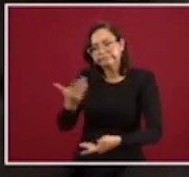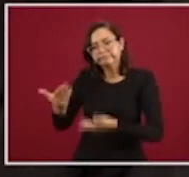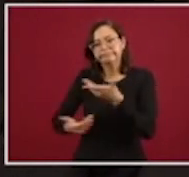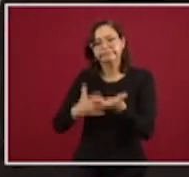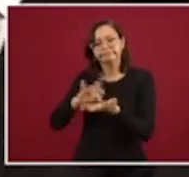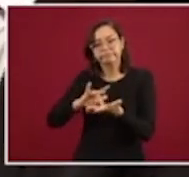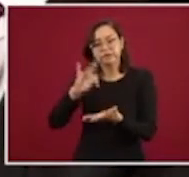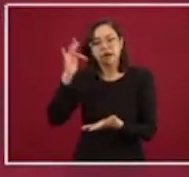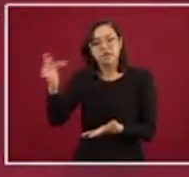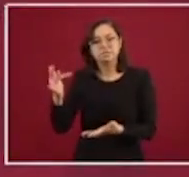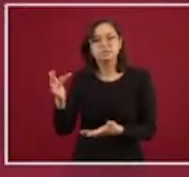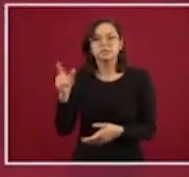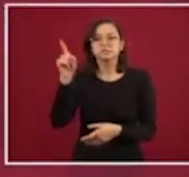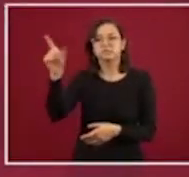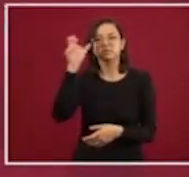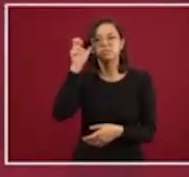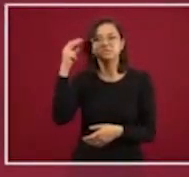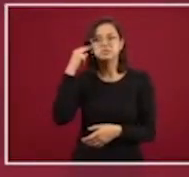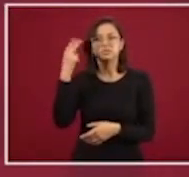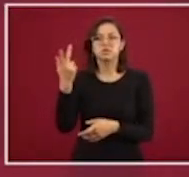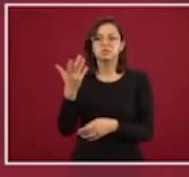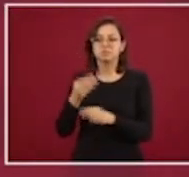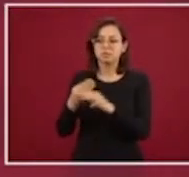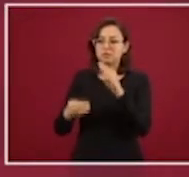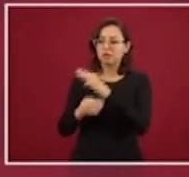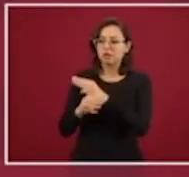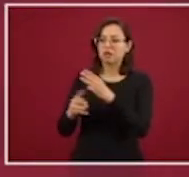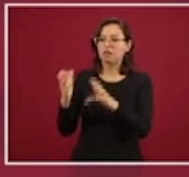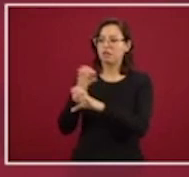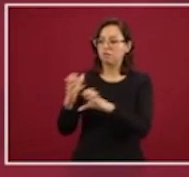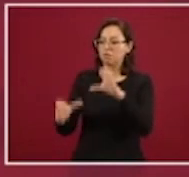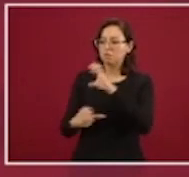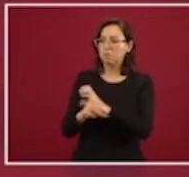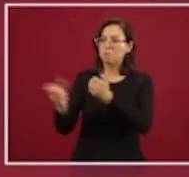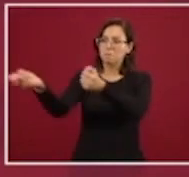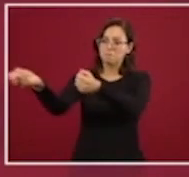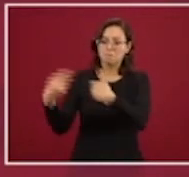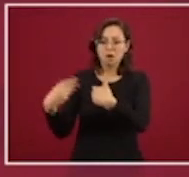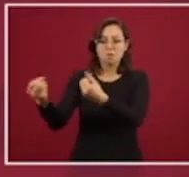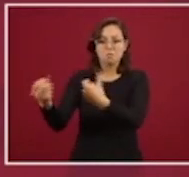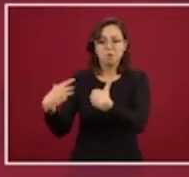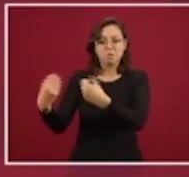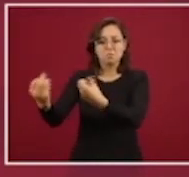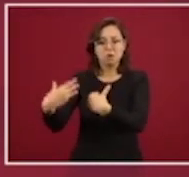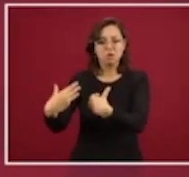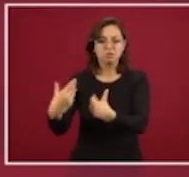porque nos están abasteciendo de equipos médicos que